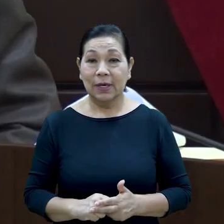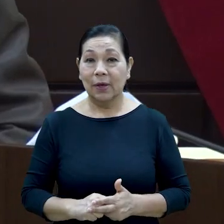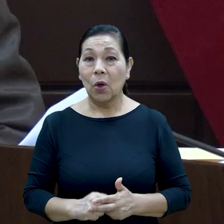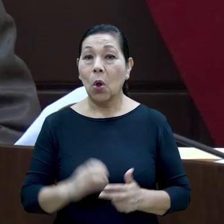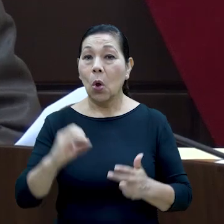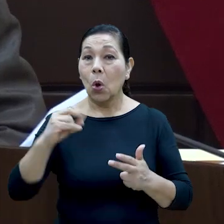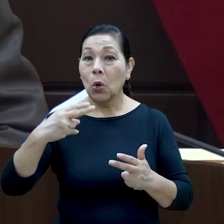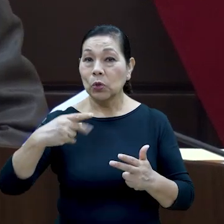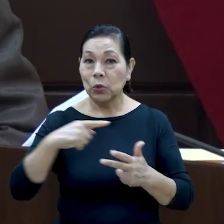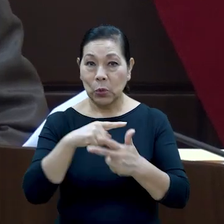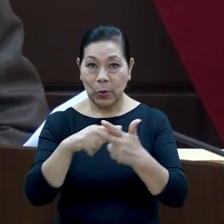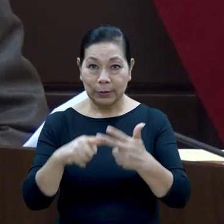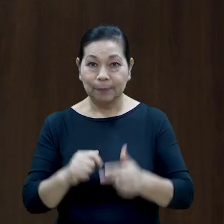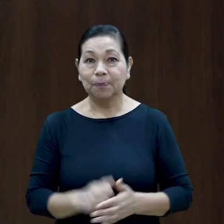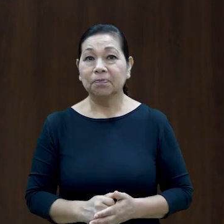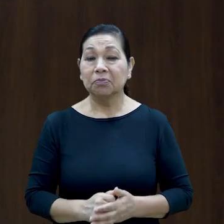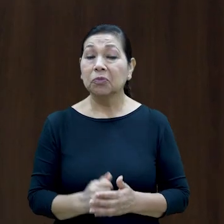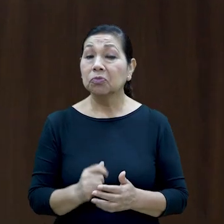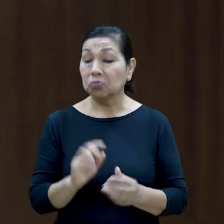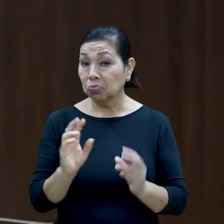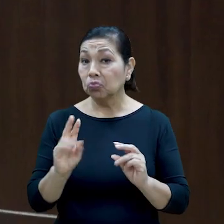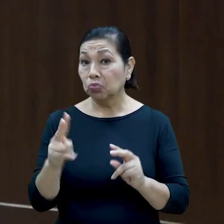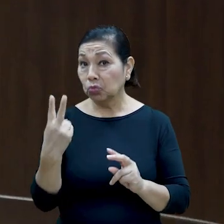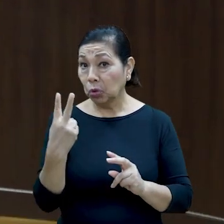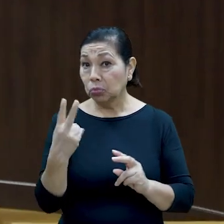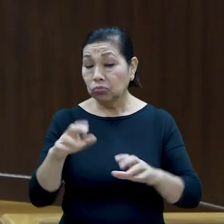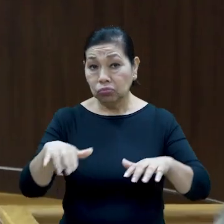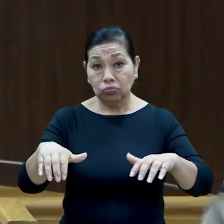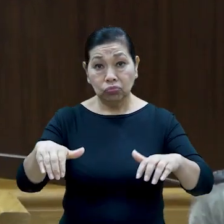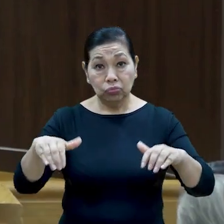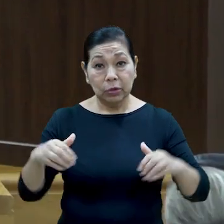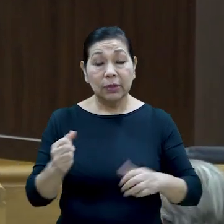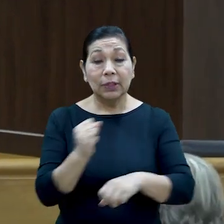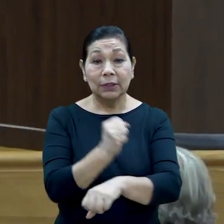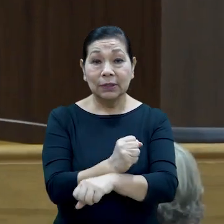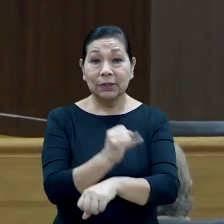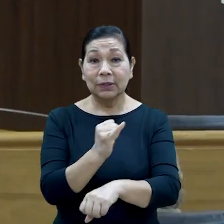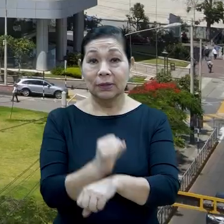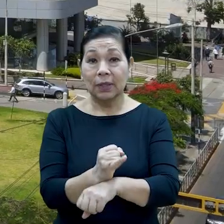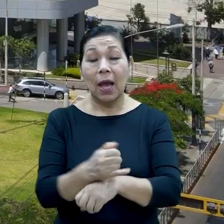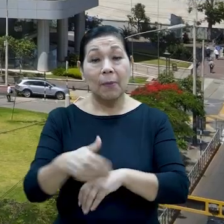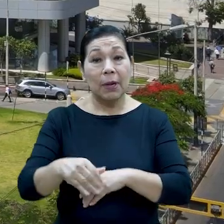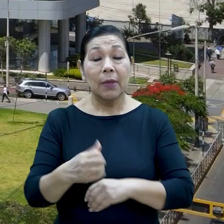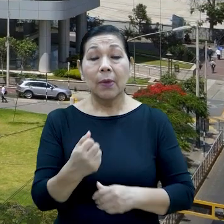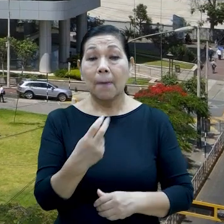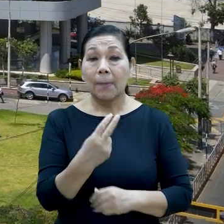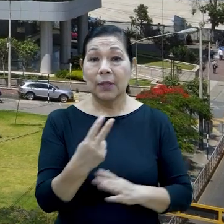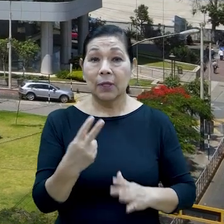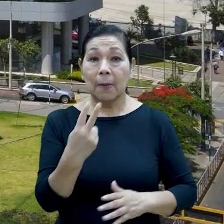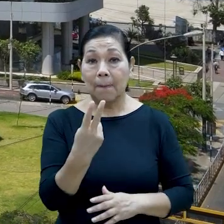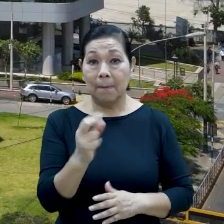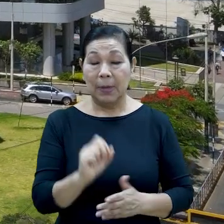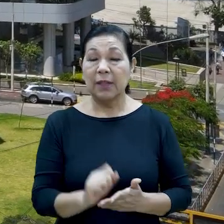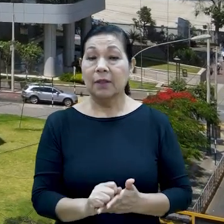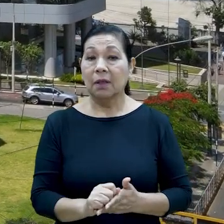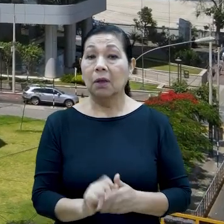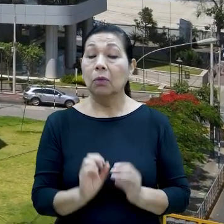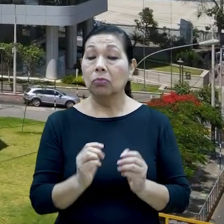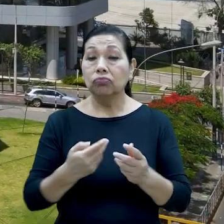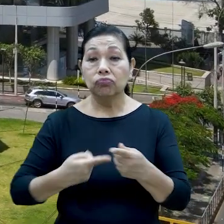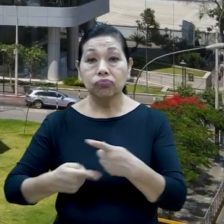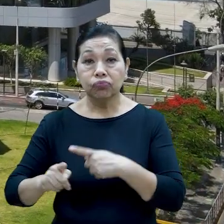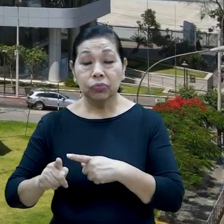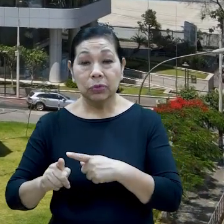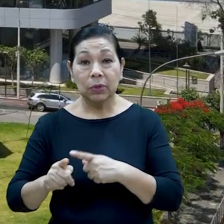Haro y César Ochoa Cardich. Ambas audiencias se realizaron en la sede de San Isidro de la avenida Arequipa 2720 y